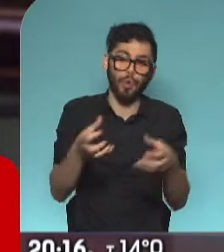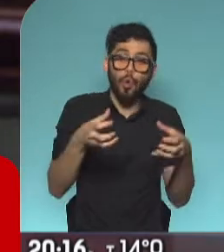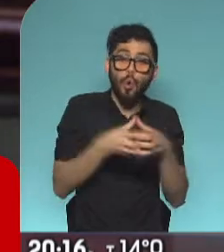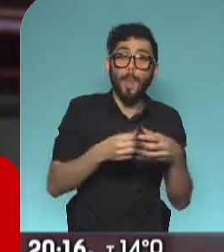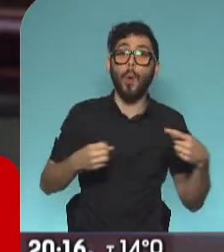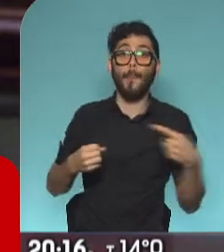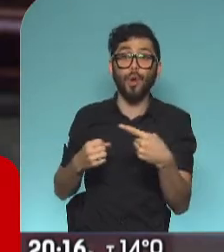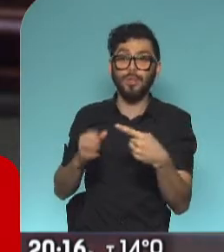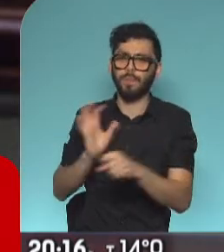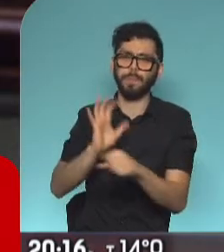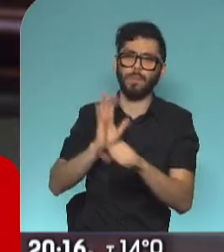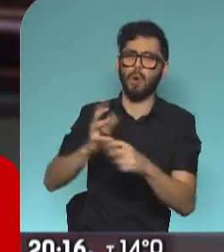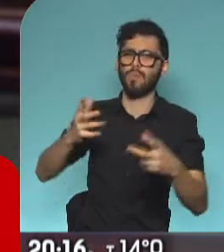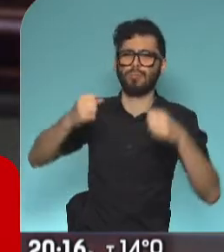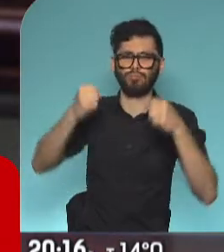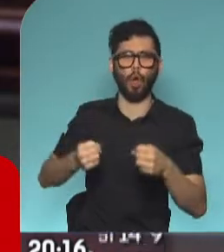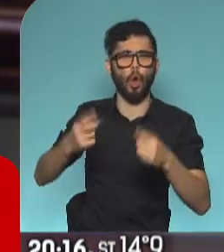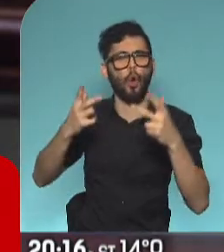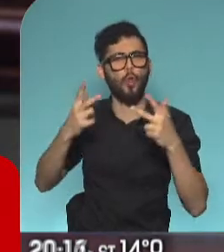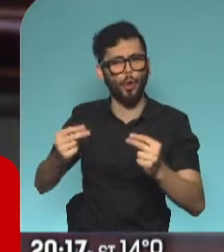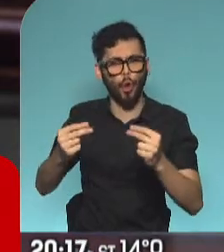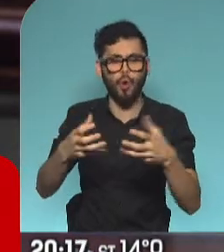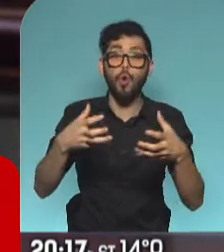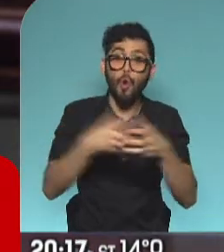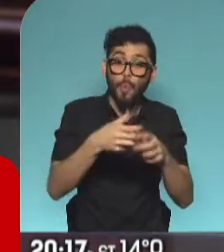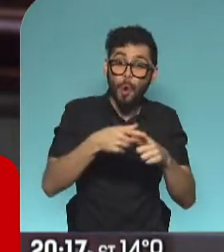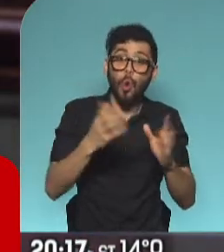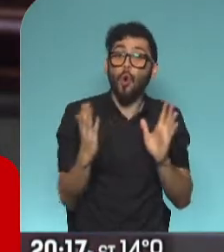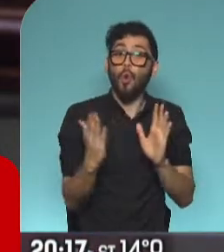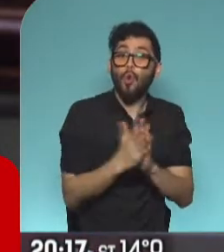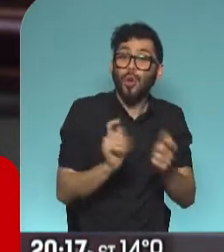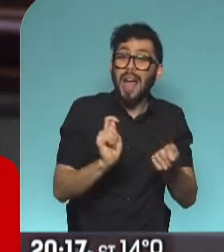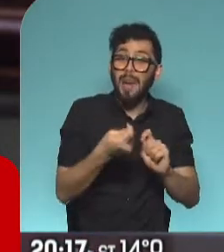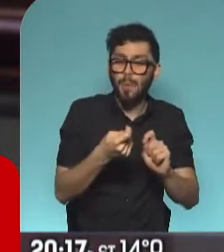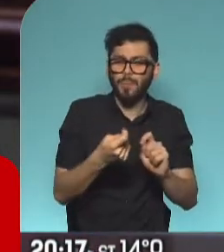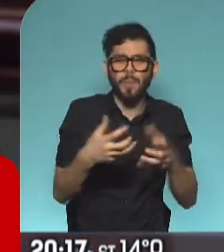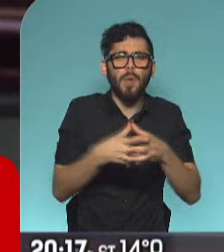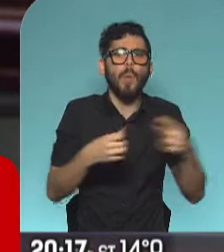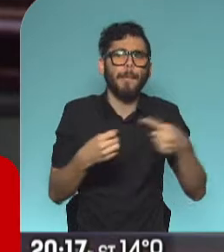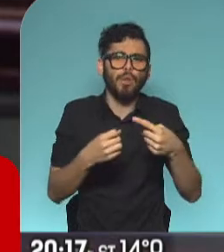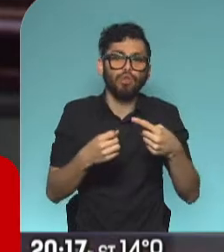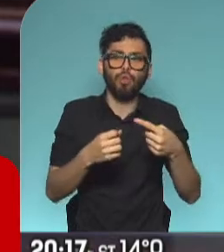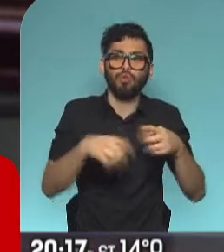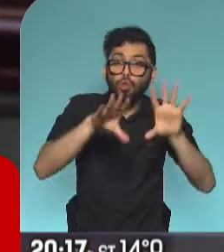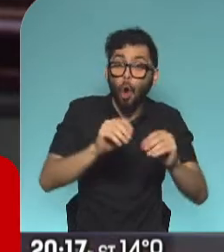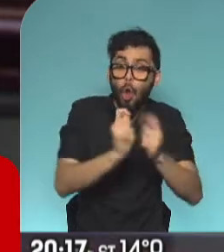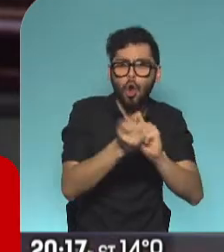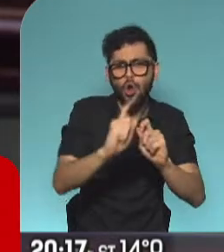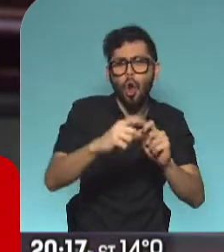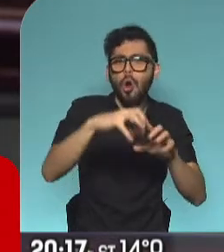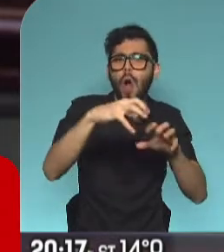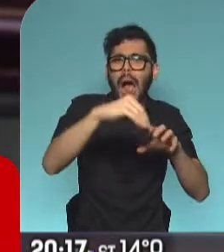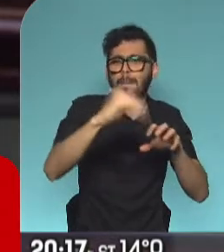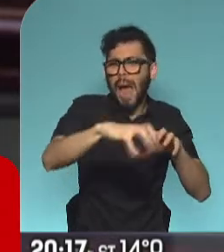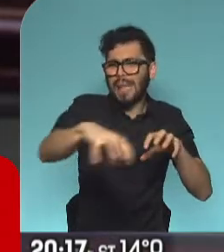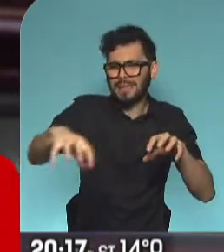se iba a negar, ya se sabía la posición que tenía Juntos por el Cambio. No la oposición, porque hay otros bloques, por supuesto, pero el bloque mayoritario, el espacio